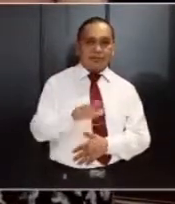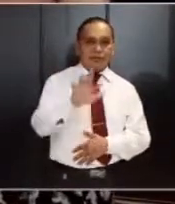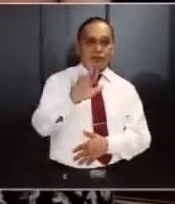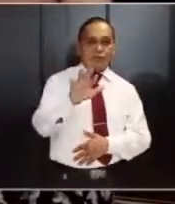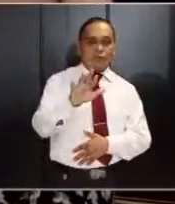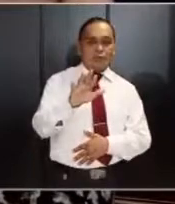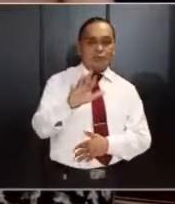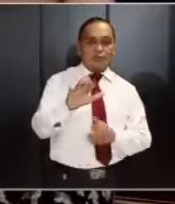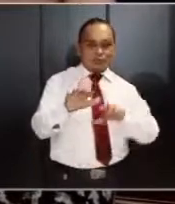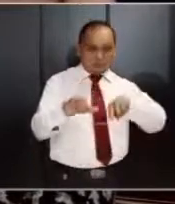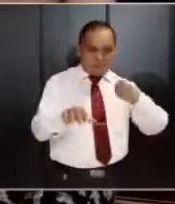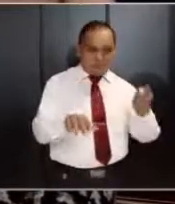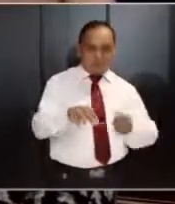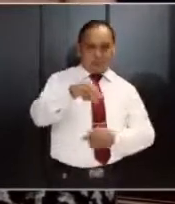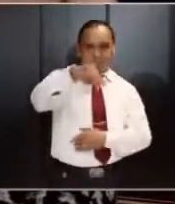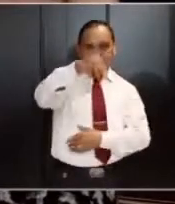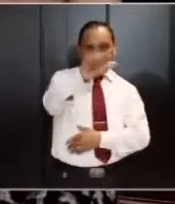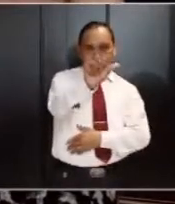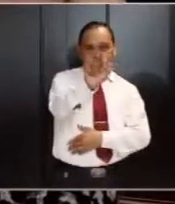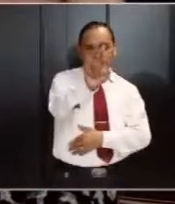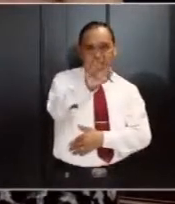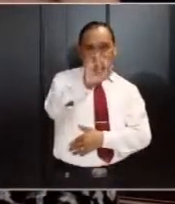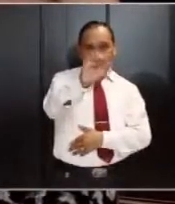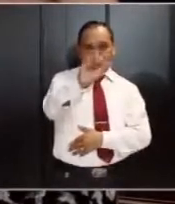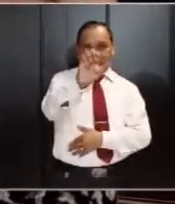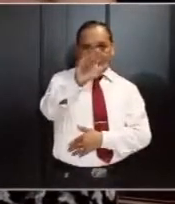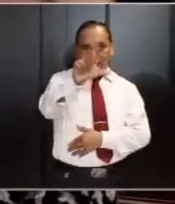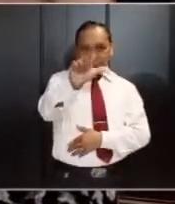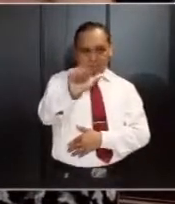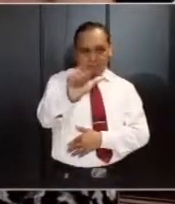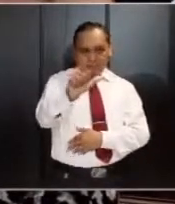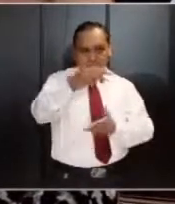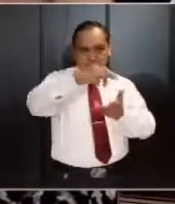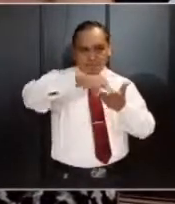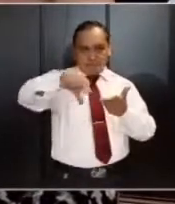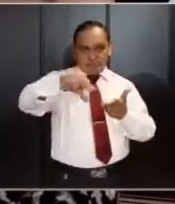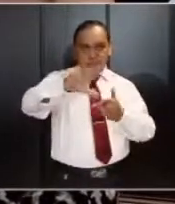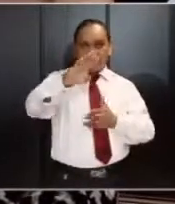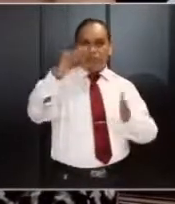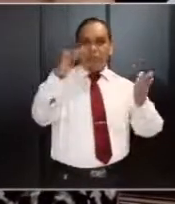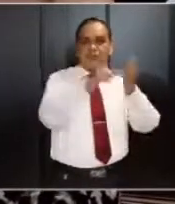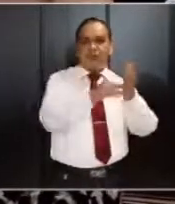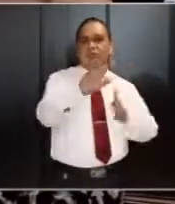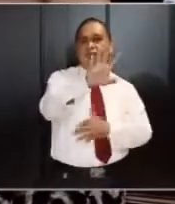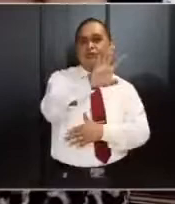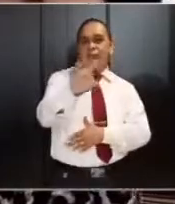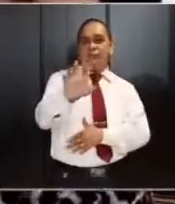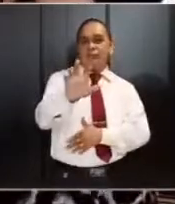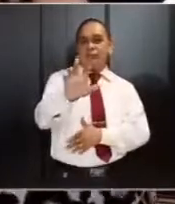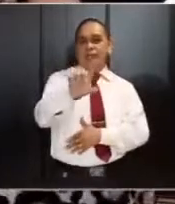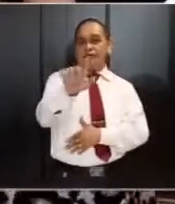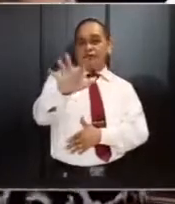pulgadas. ¿No? Marisela no Matus. El boleto es